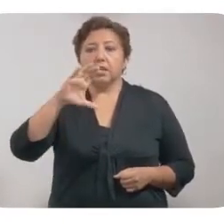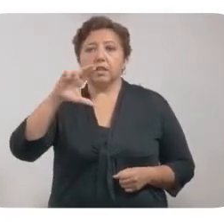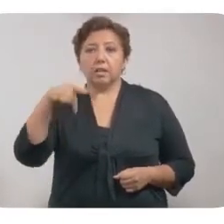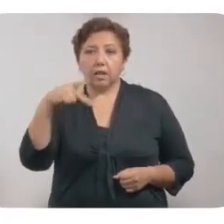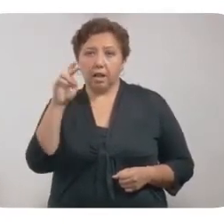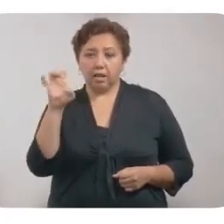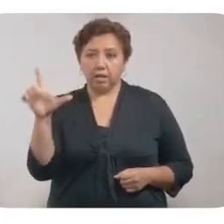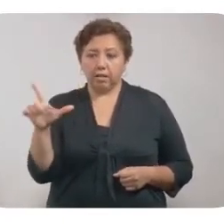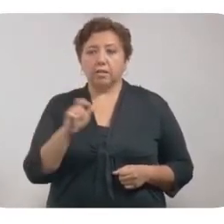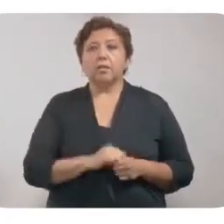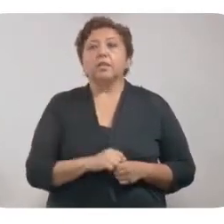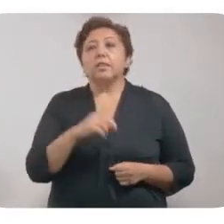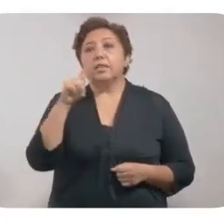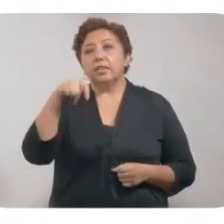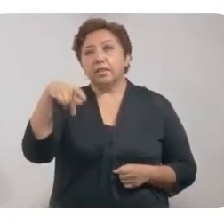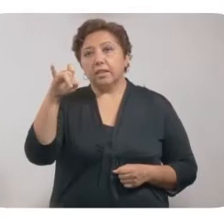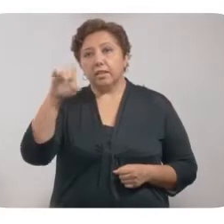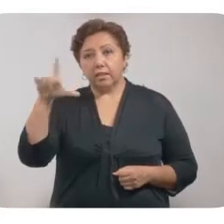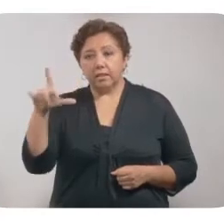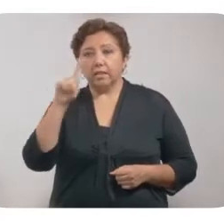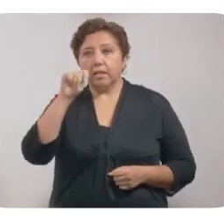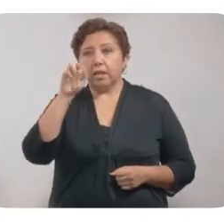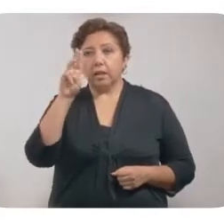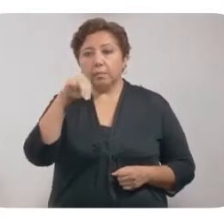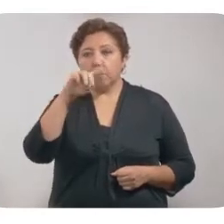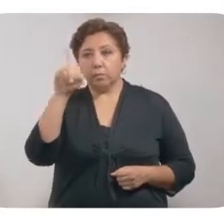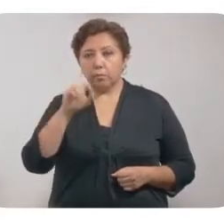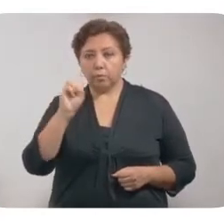de Venegas, Tecanto, Tequit, Tecom, Temozón,